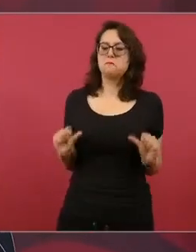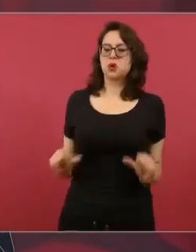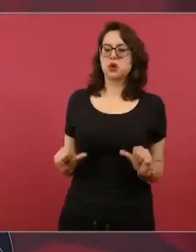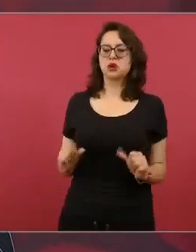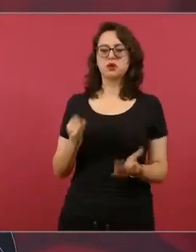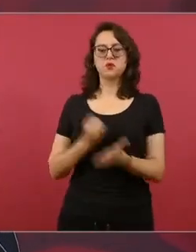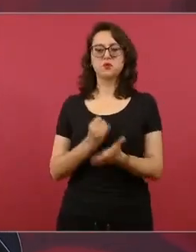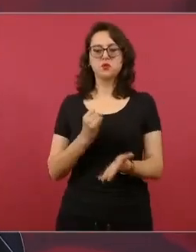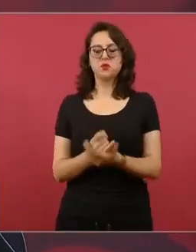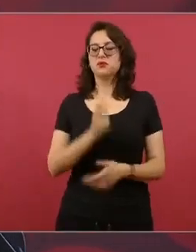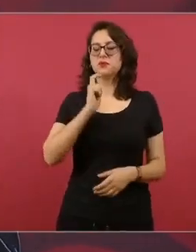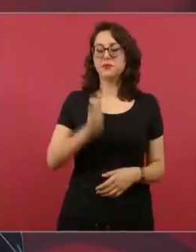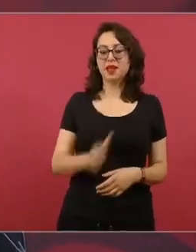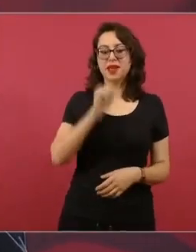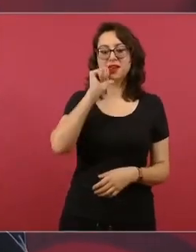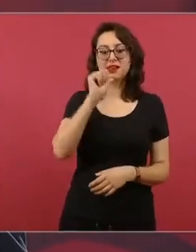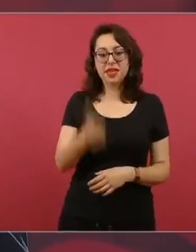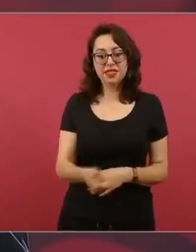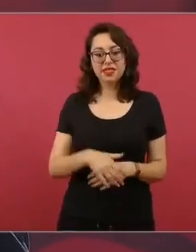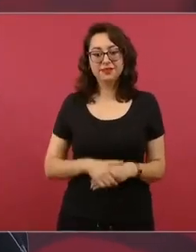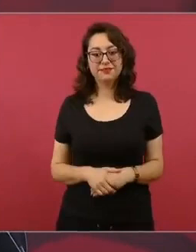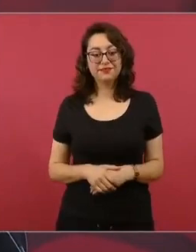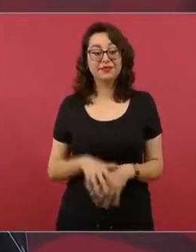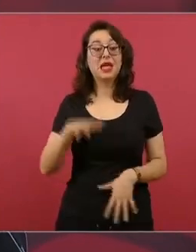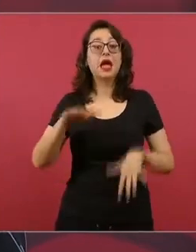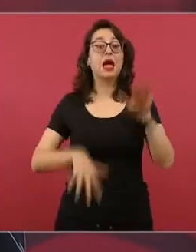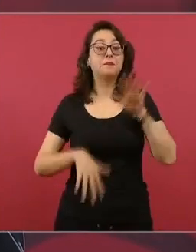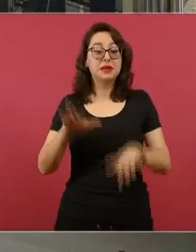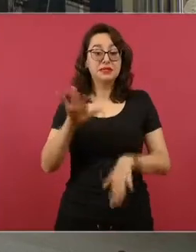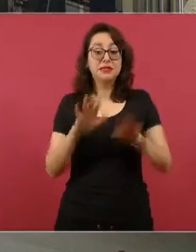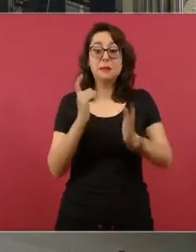Y si pagaban, les devolvían los impuestos.